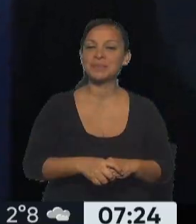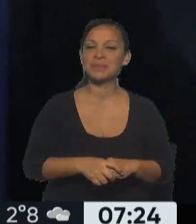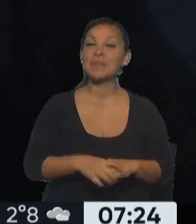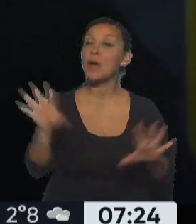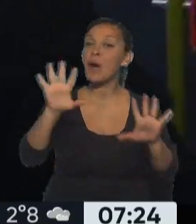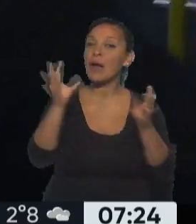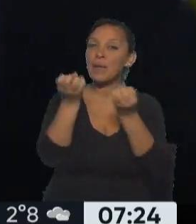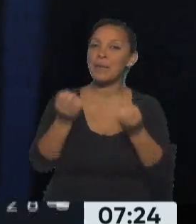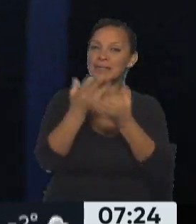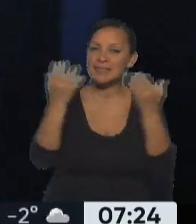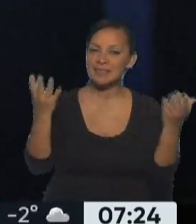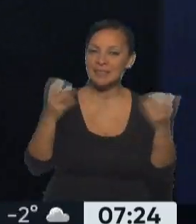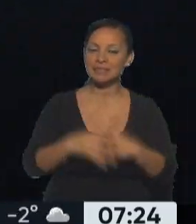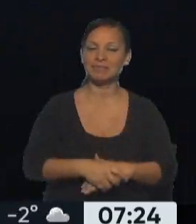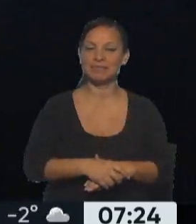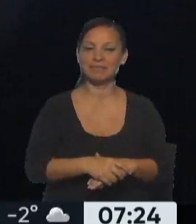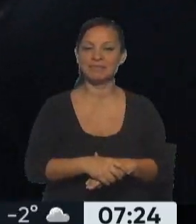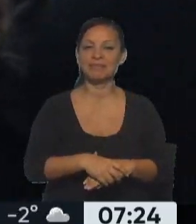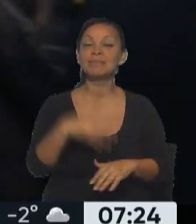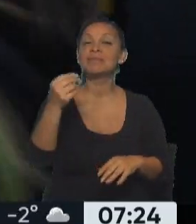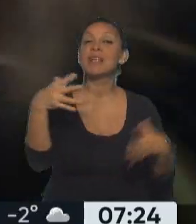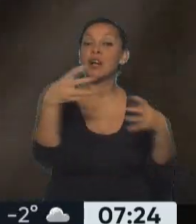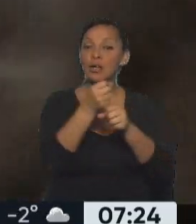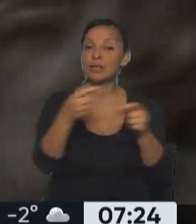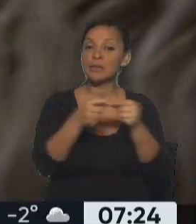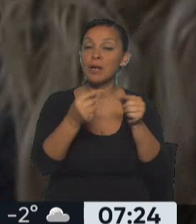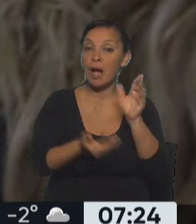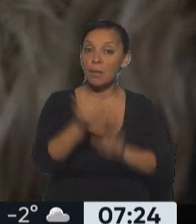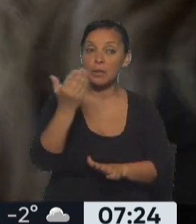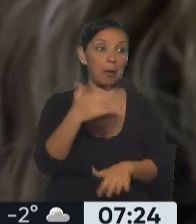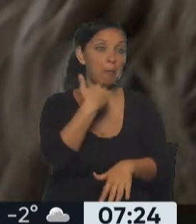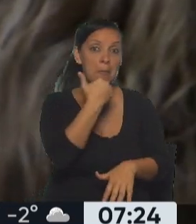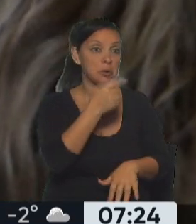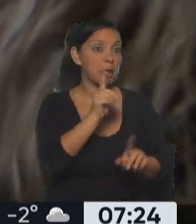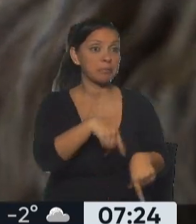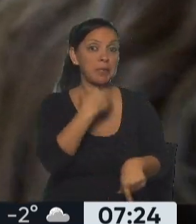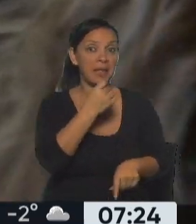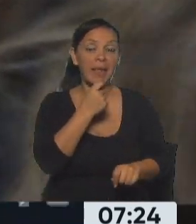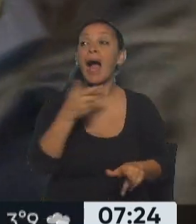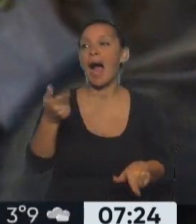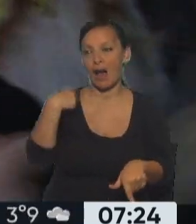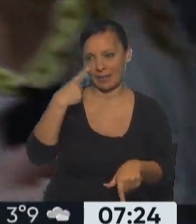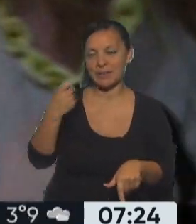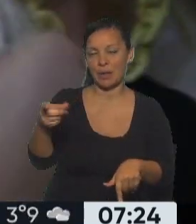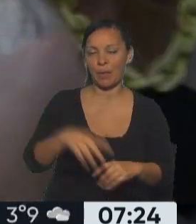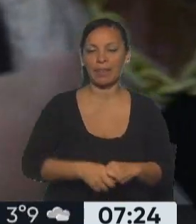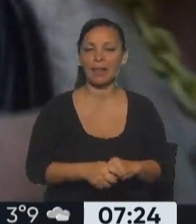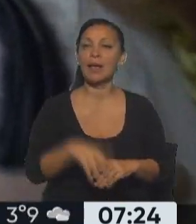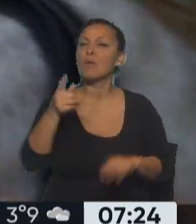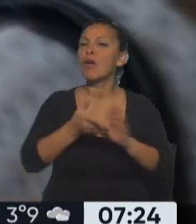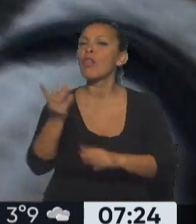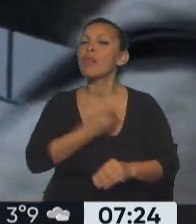Buen día, ¿cómo le va? Buen día, aumento el colectivo, ¿no? No lo sé, la verdad que no tengo ni idea. Se va a enterar ahora. Bueno. Buen día, señora, ¿hacia dónde